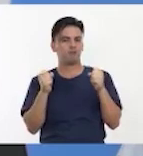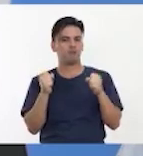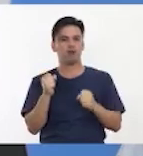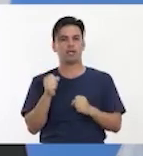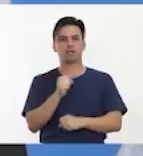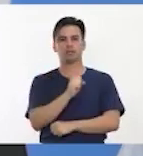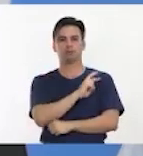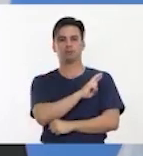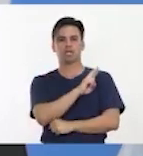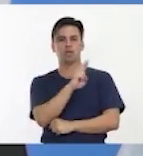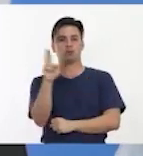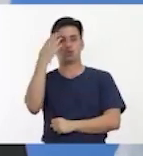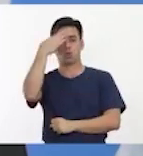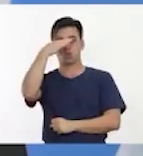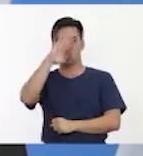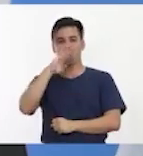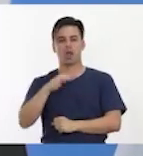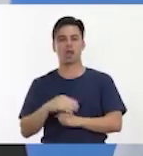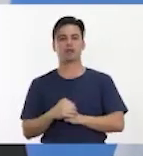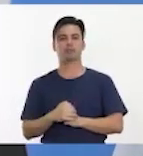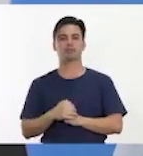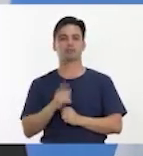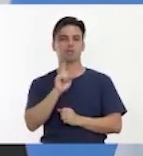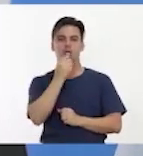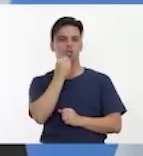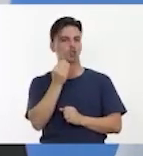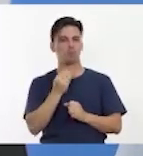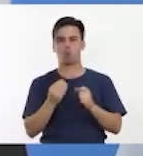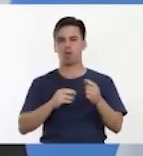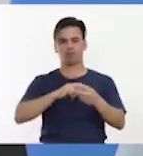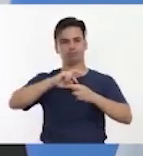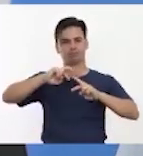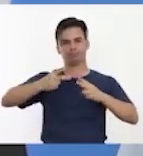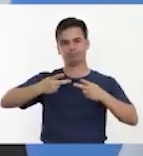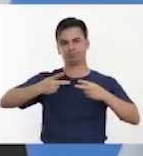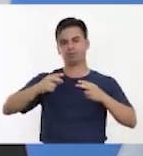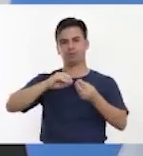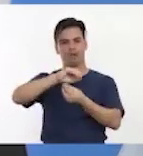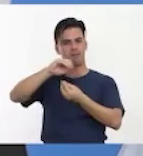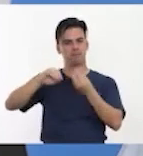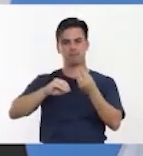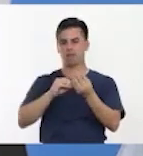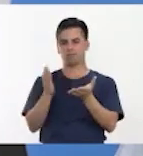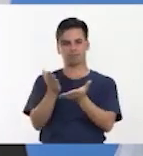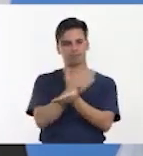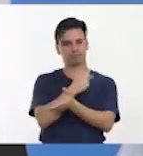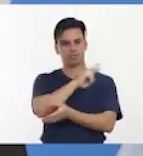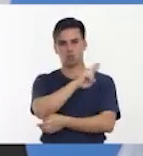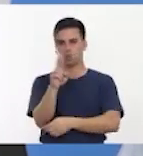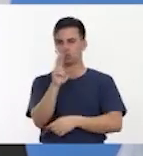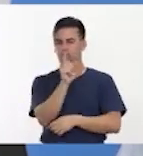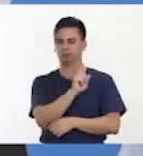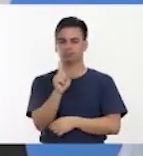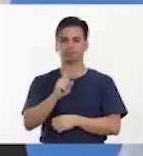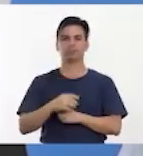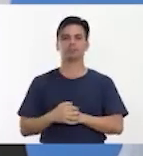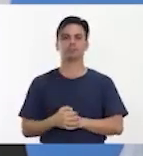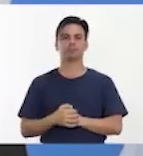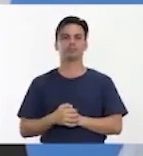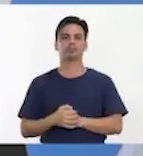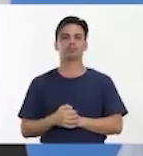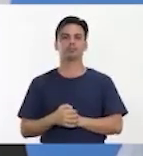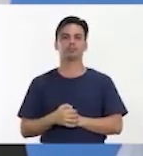consolidar la revolución cubana como un hecho irrevocable y la orientación